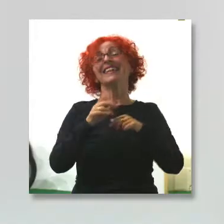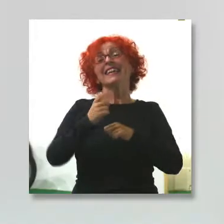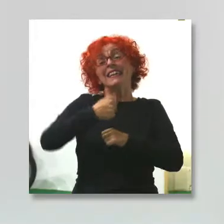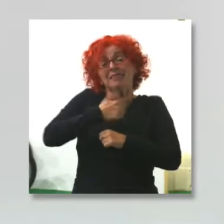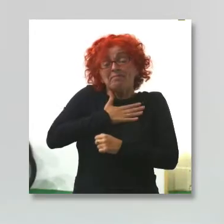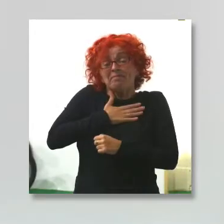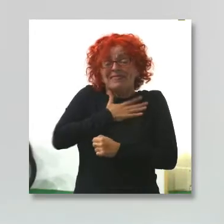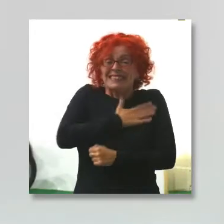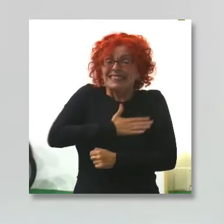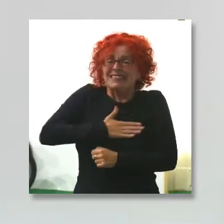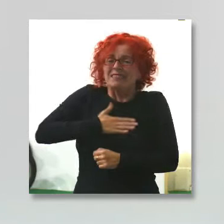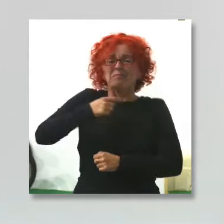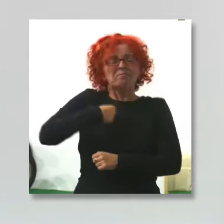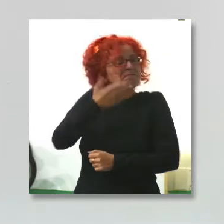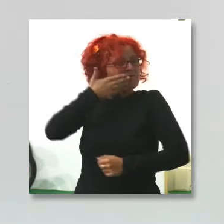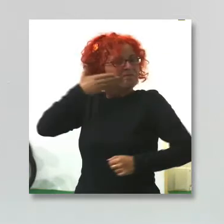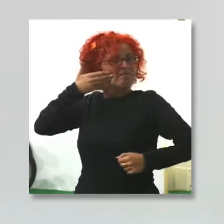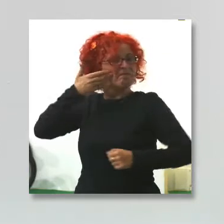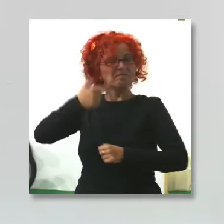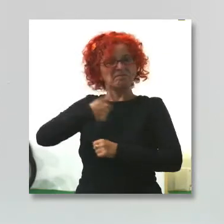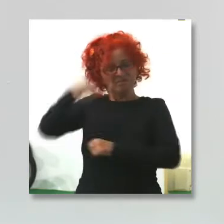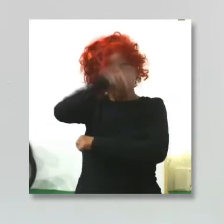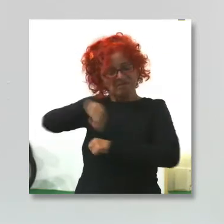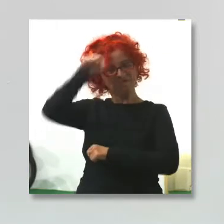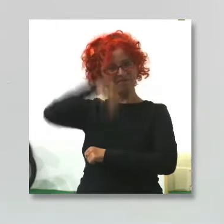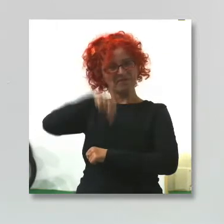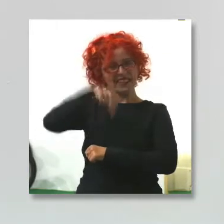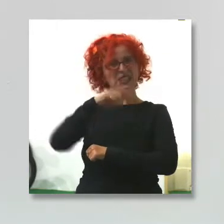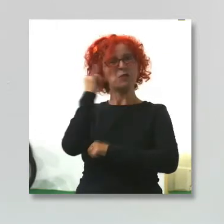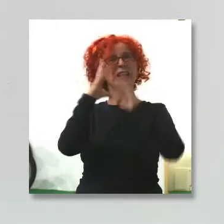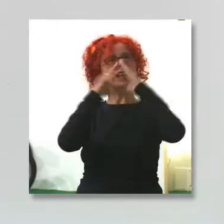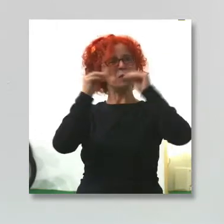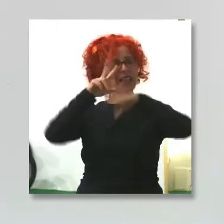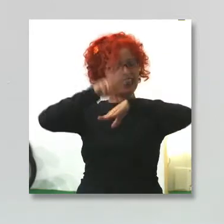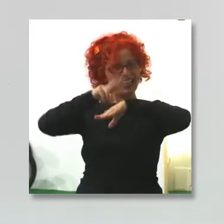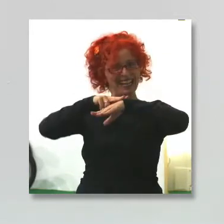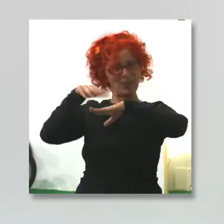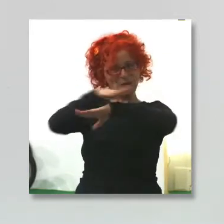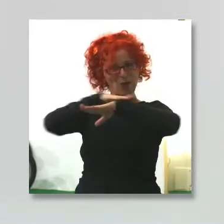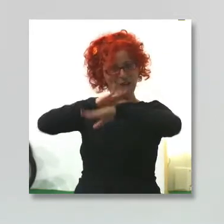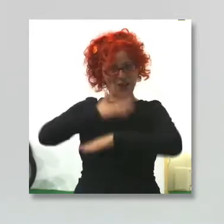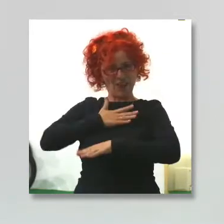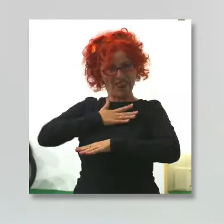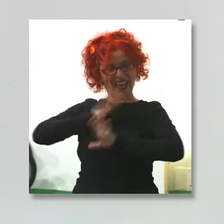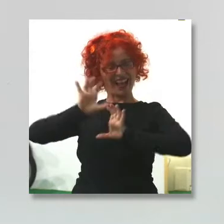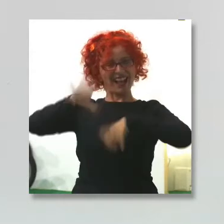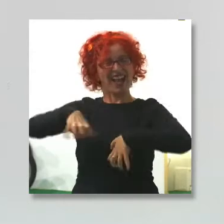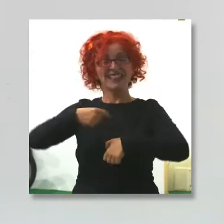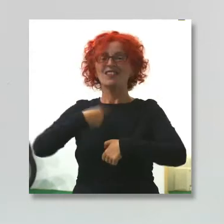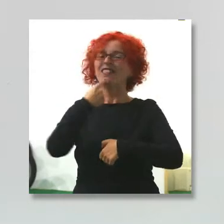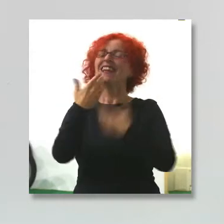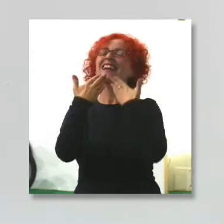Es un placer que estéis aquí en vuestra casa, en la Delegación del Gobierno de la Junta de Andalucía en Cádiz y tengo que dar las gracias también por la